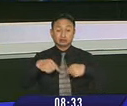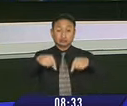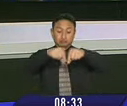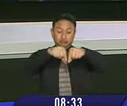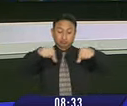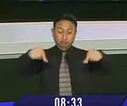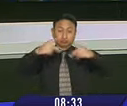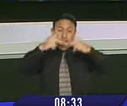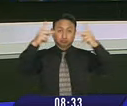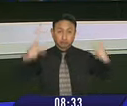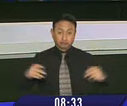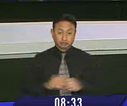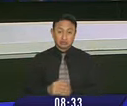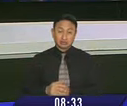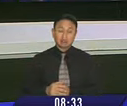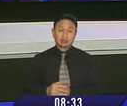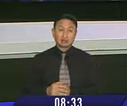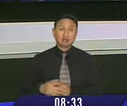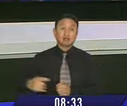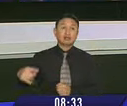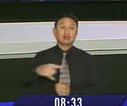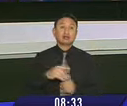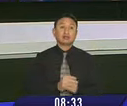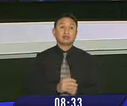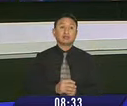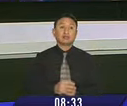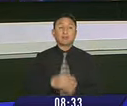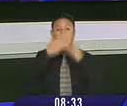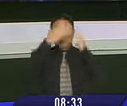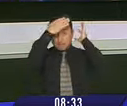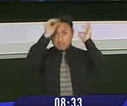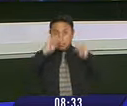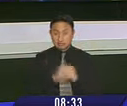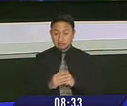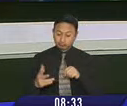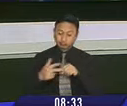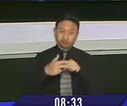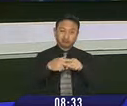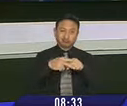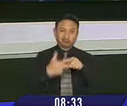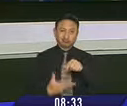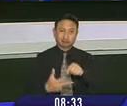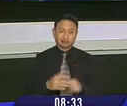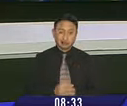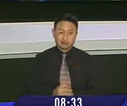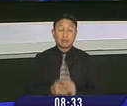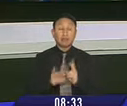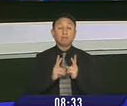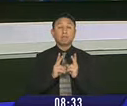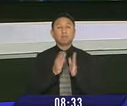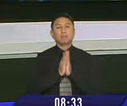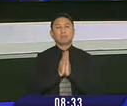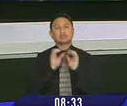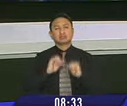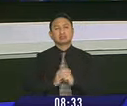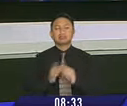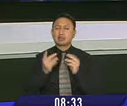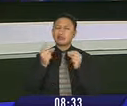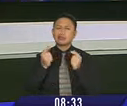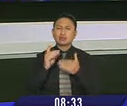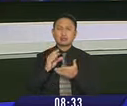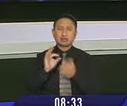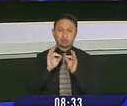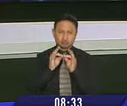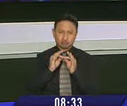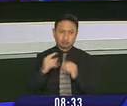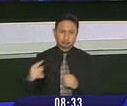del puente vehicular ubicado en el sector de La Marín se encuentran destruidas. Los vecinos solicitan una intervención al municipio